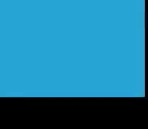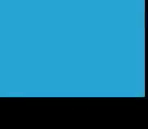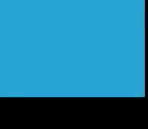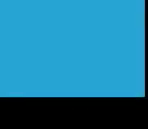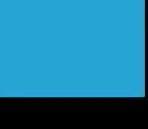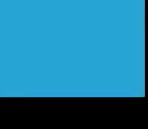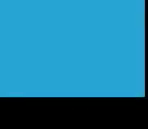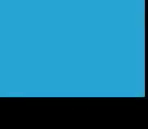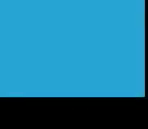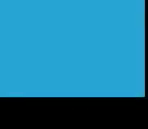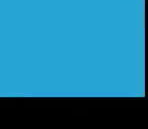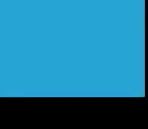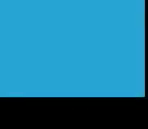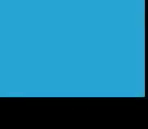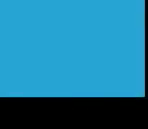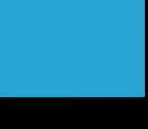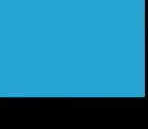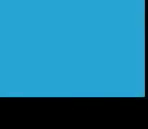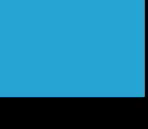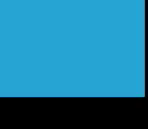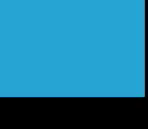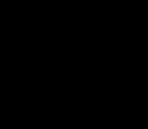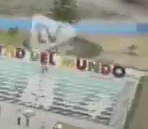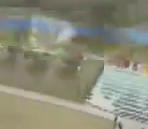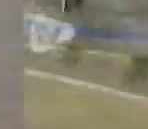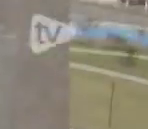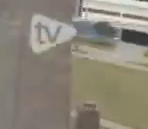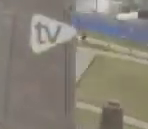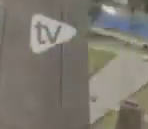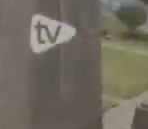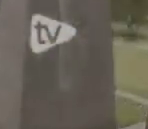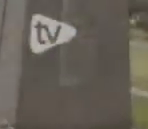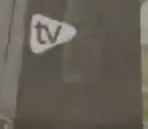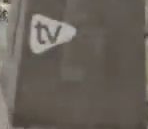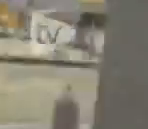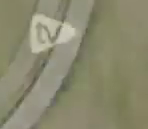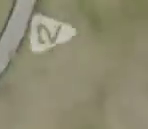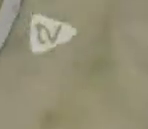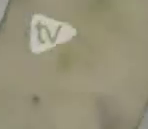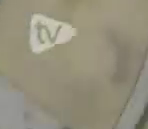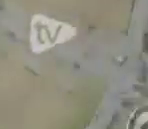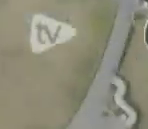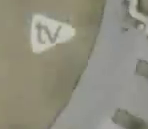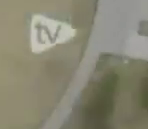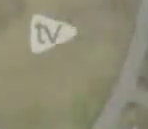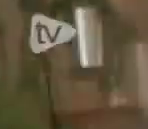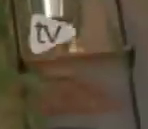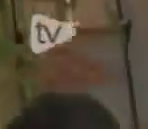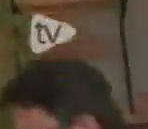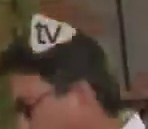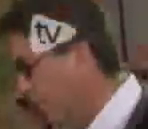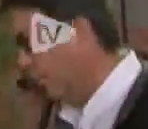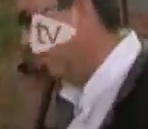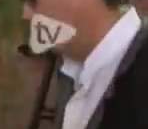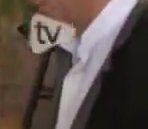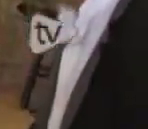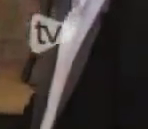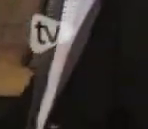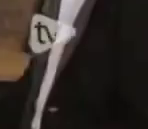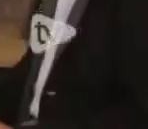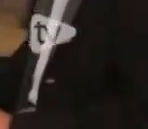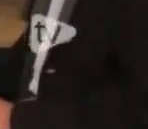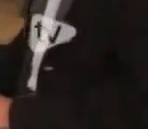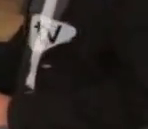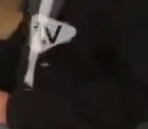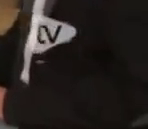CNT, lo que eres nos hace grandes. La mitad del mundo está donde nos dijeron. El poeta Javier Oquendo